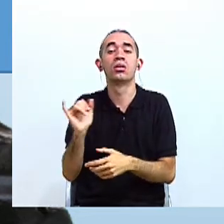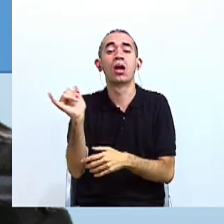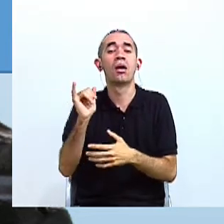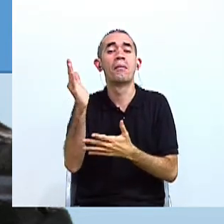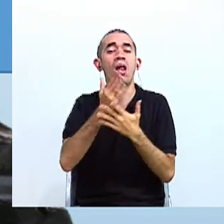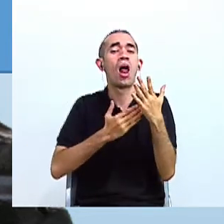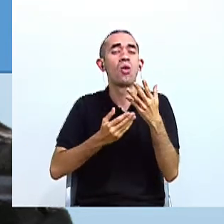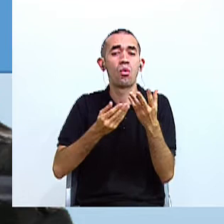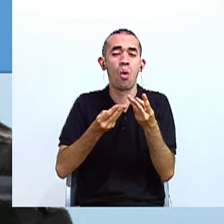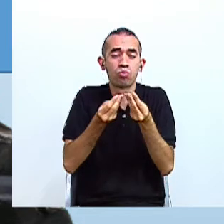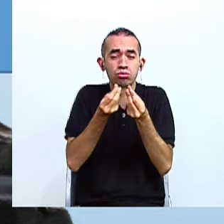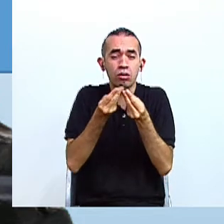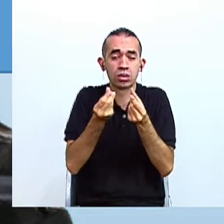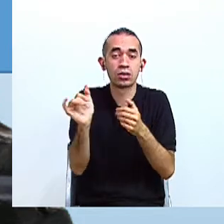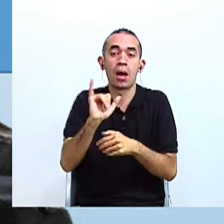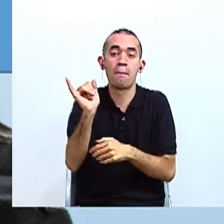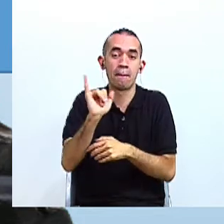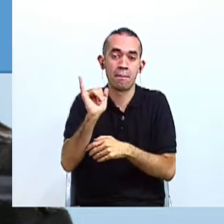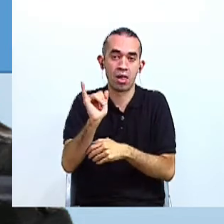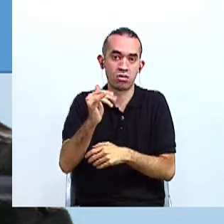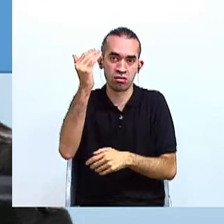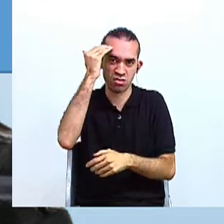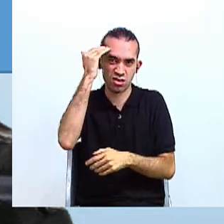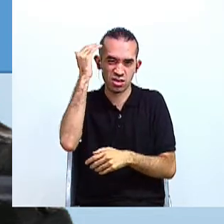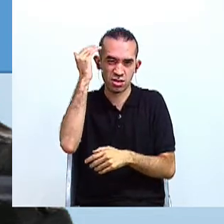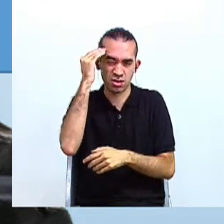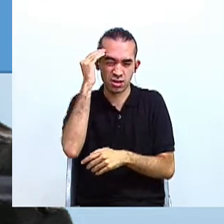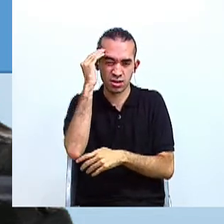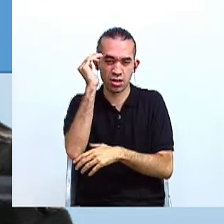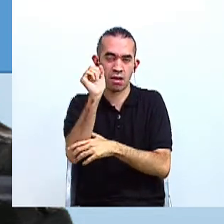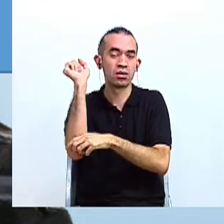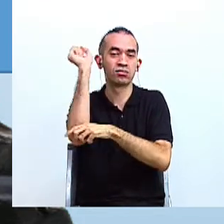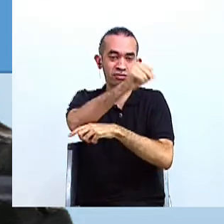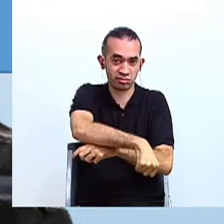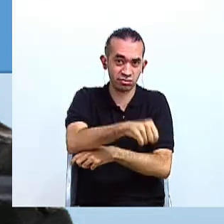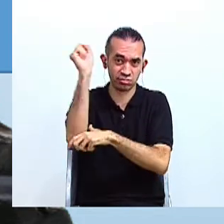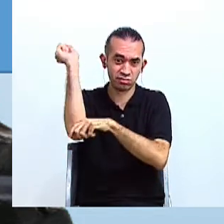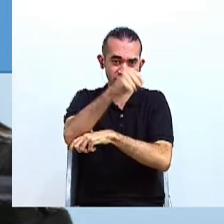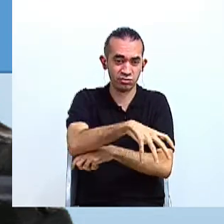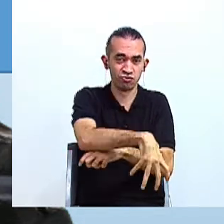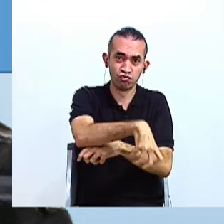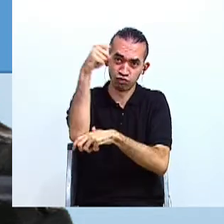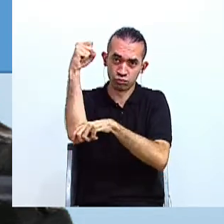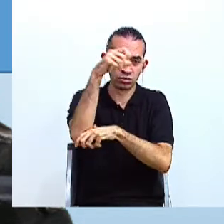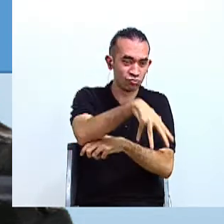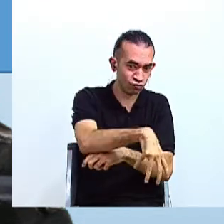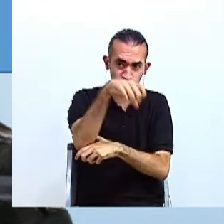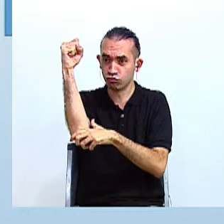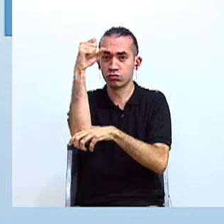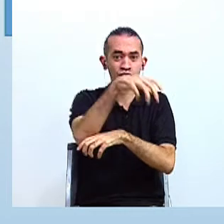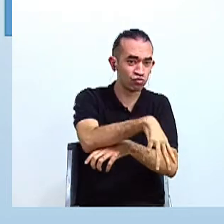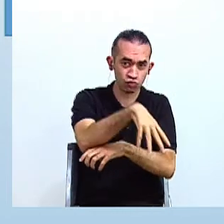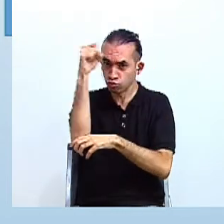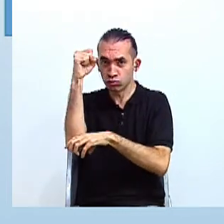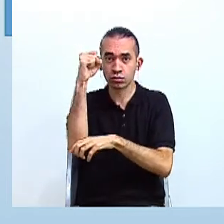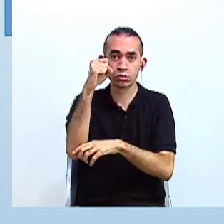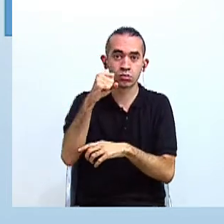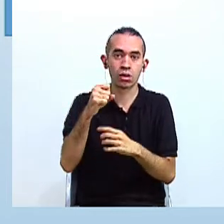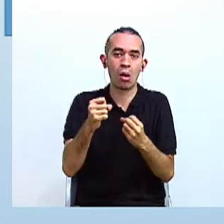ciertas sustancias y de la producción de combustibles fósiles. A partir de ahí se generan grandes cantidades de